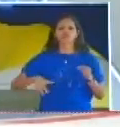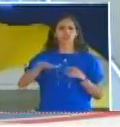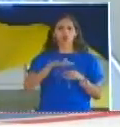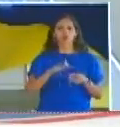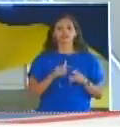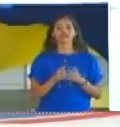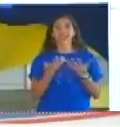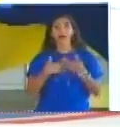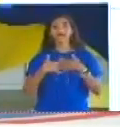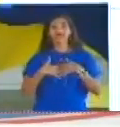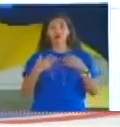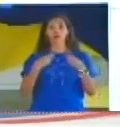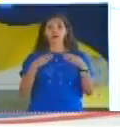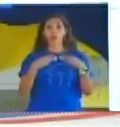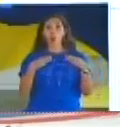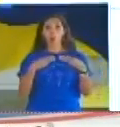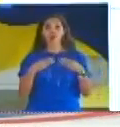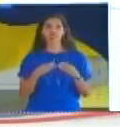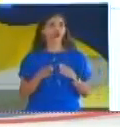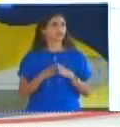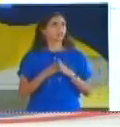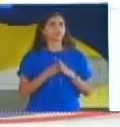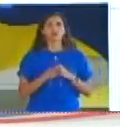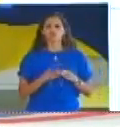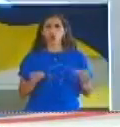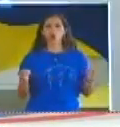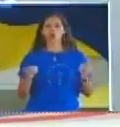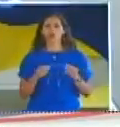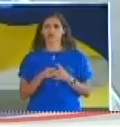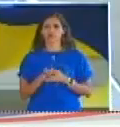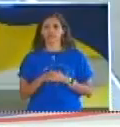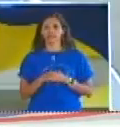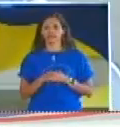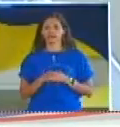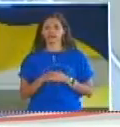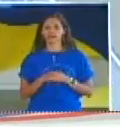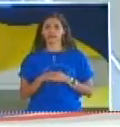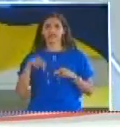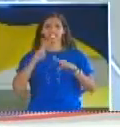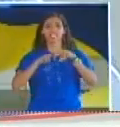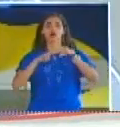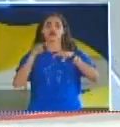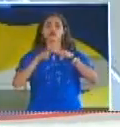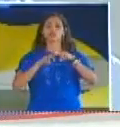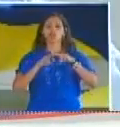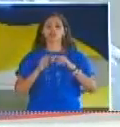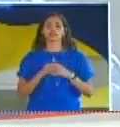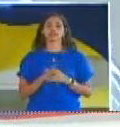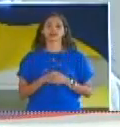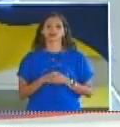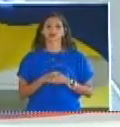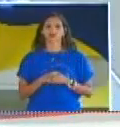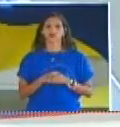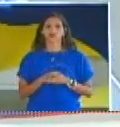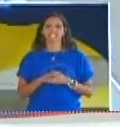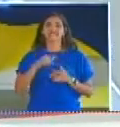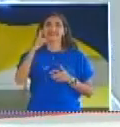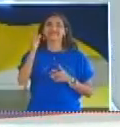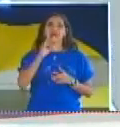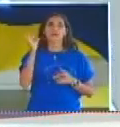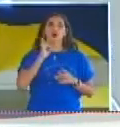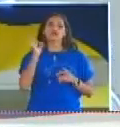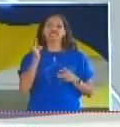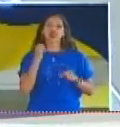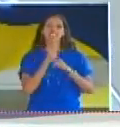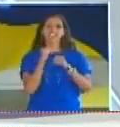presidente. La administración pública. La administración pública, por supuesto, 100%. La construcción, estamos 100% trabajando en